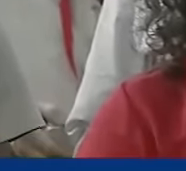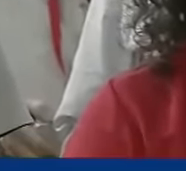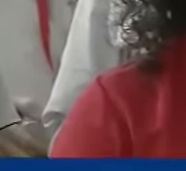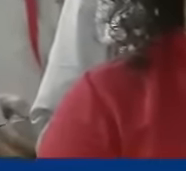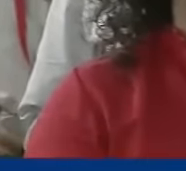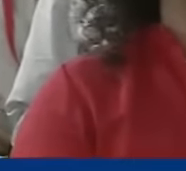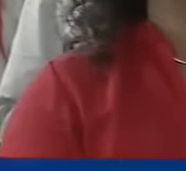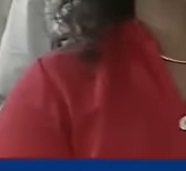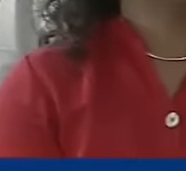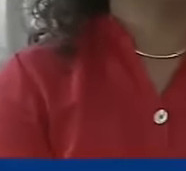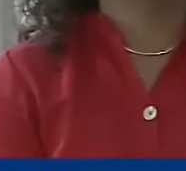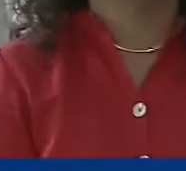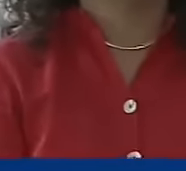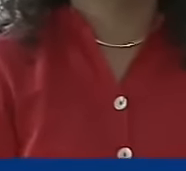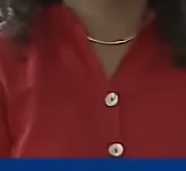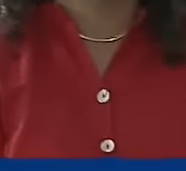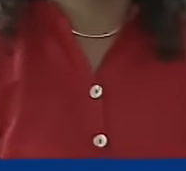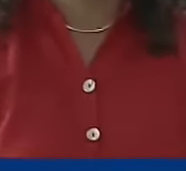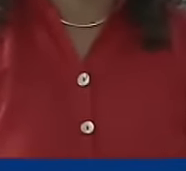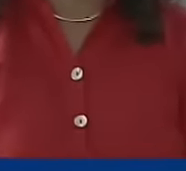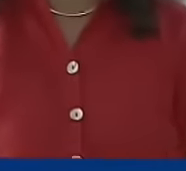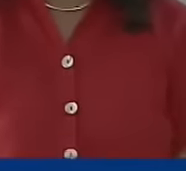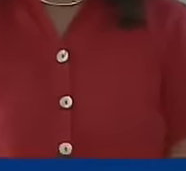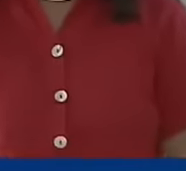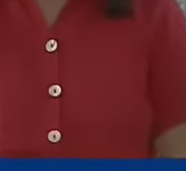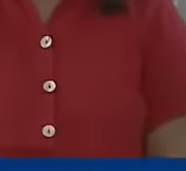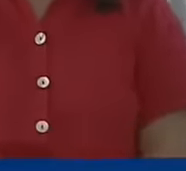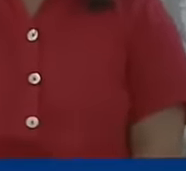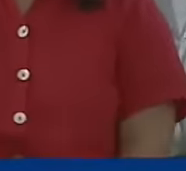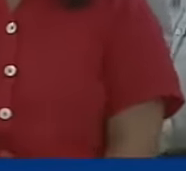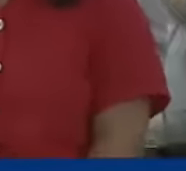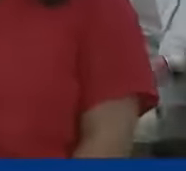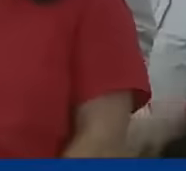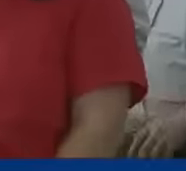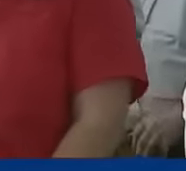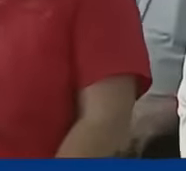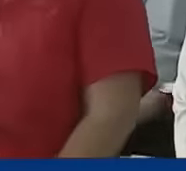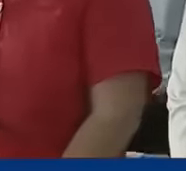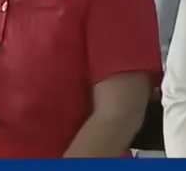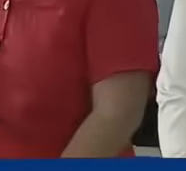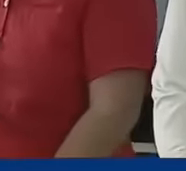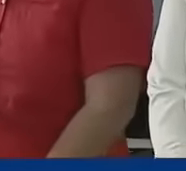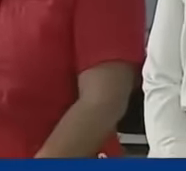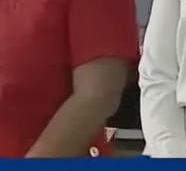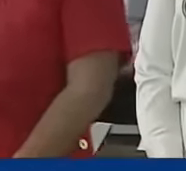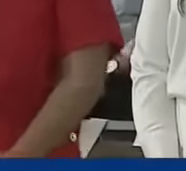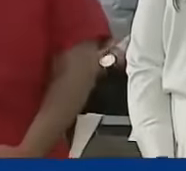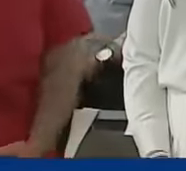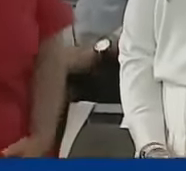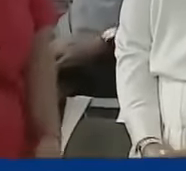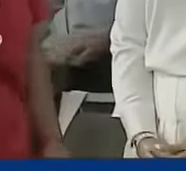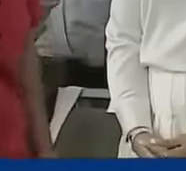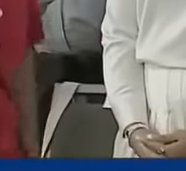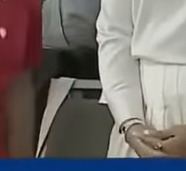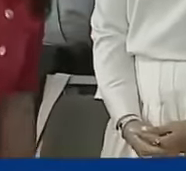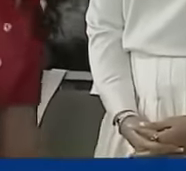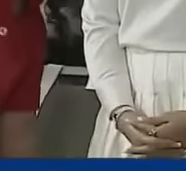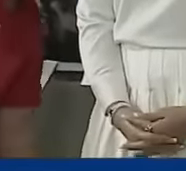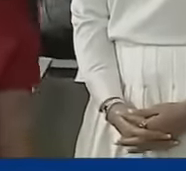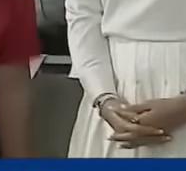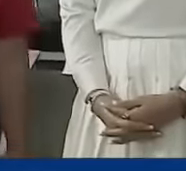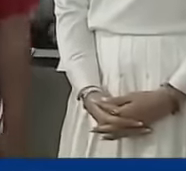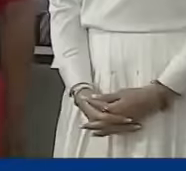los Pueblos de Nuestra América, Tratado de Comercio de los Pueblos, ALBA-TCP, recientemente manifestó su respaldo a la decisión del